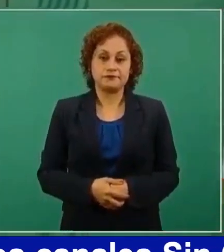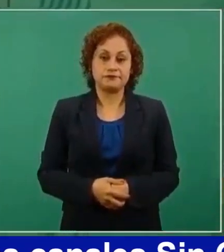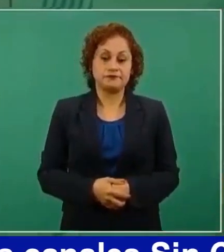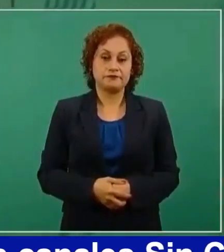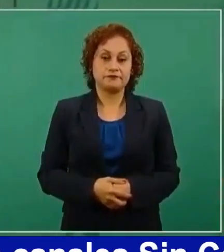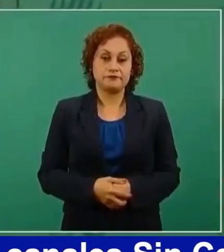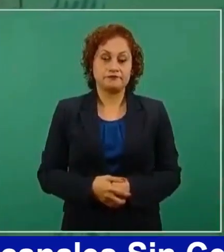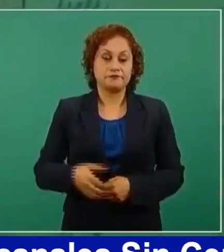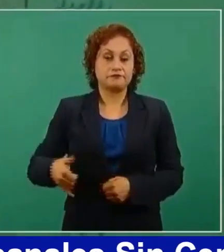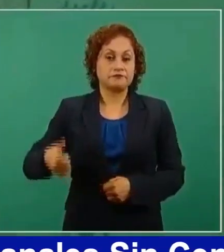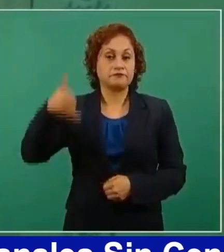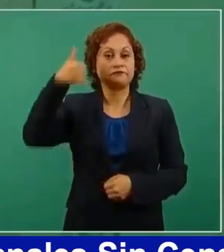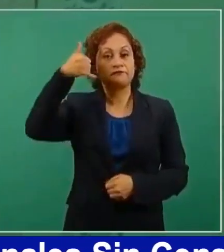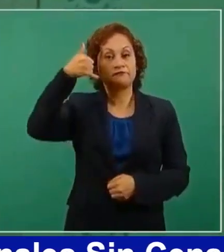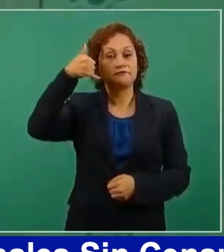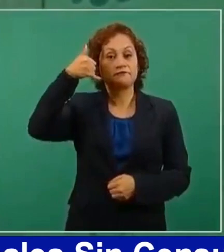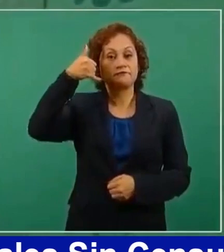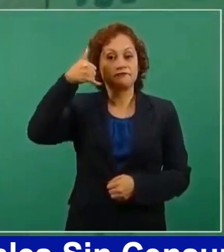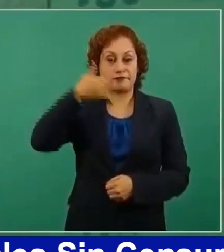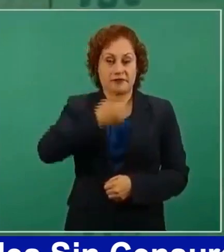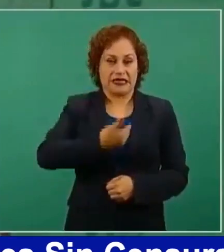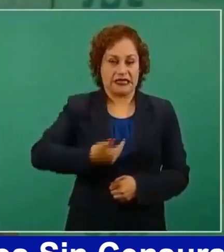Y levantaba el teléfono el presidente y,